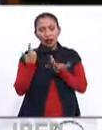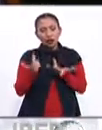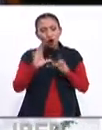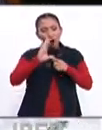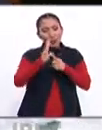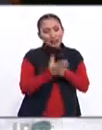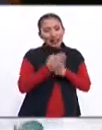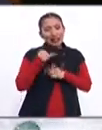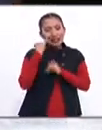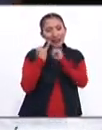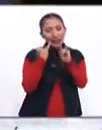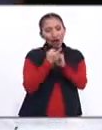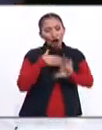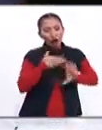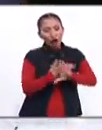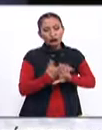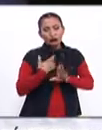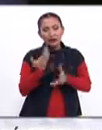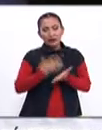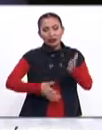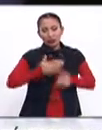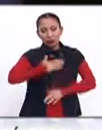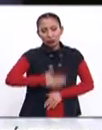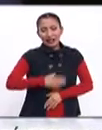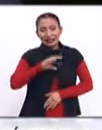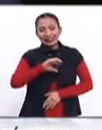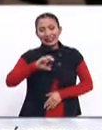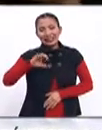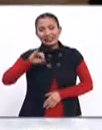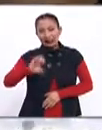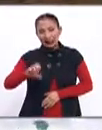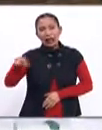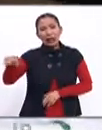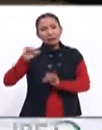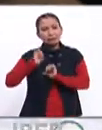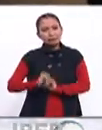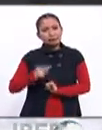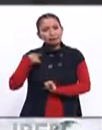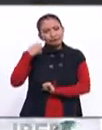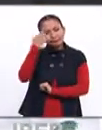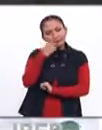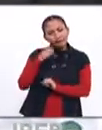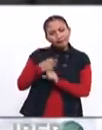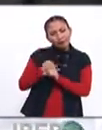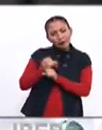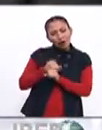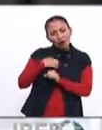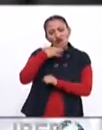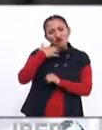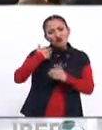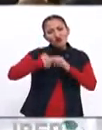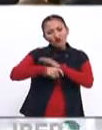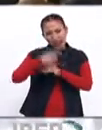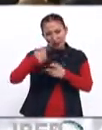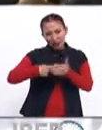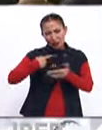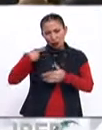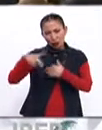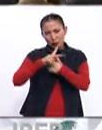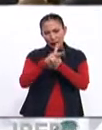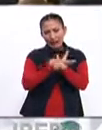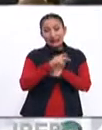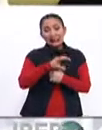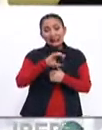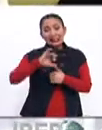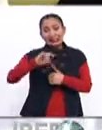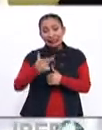de la Comisión Internacional contra la Impunidad, la CICIG, que se encarga de revisar los casos de corrupción en ese país. El vocero de la